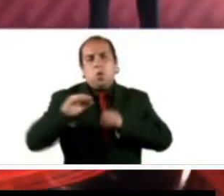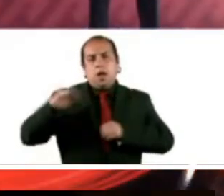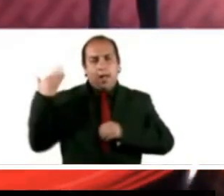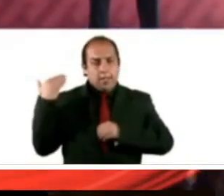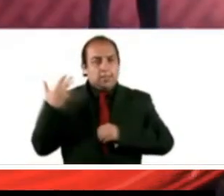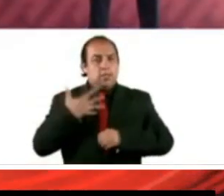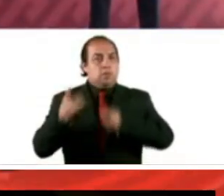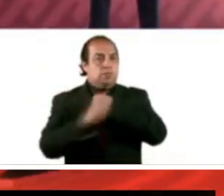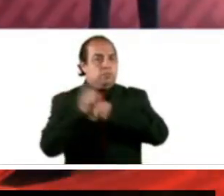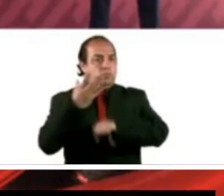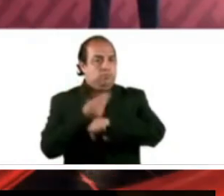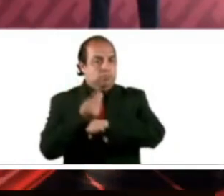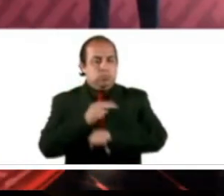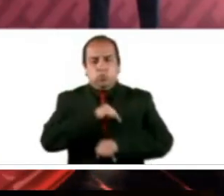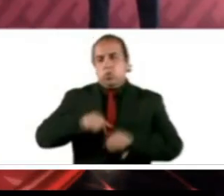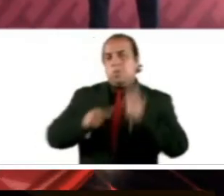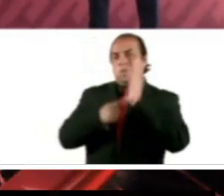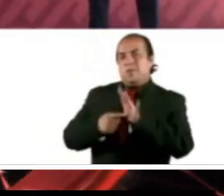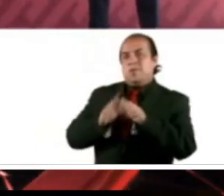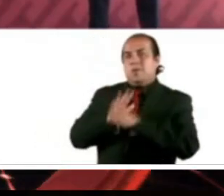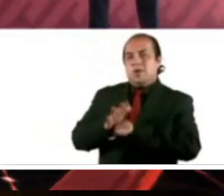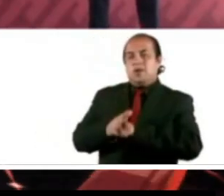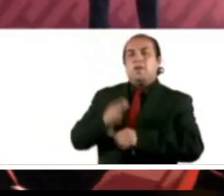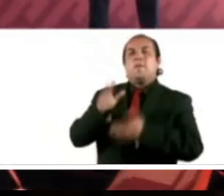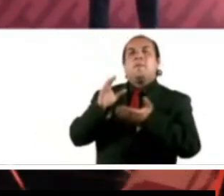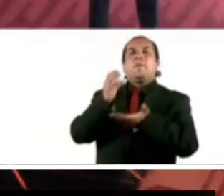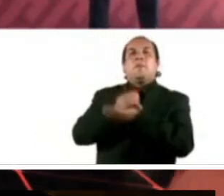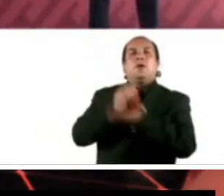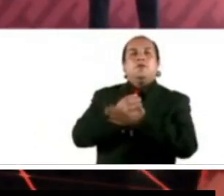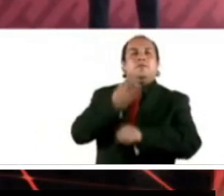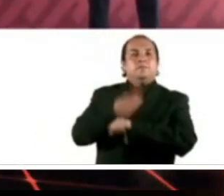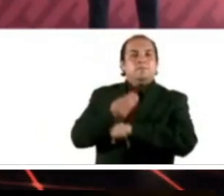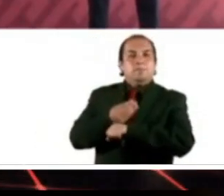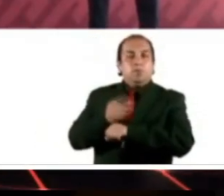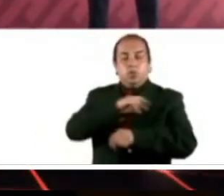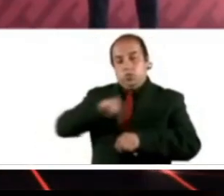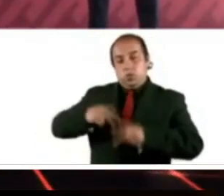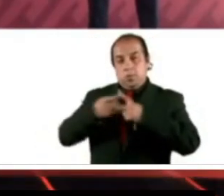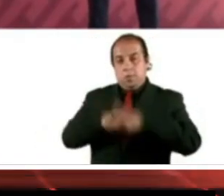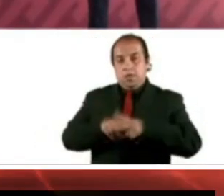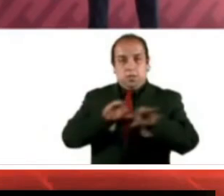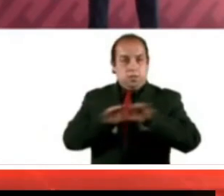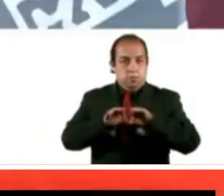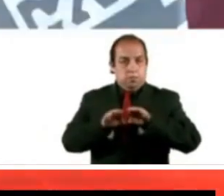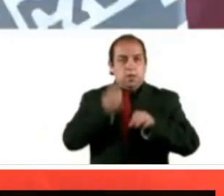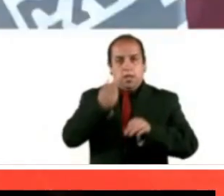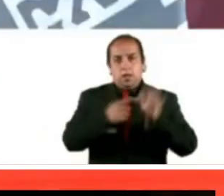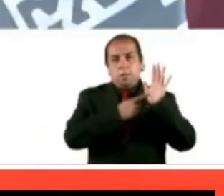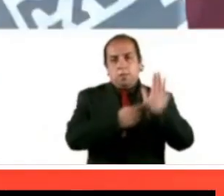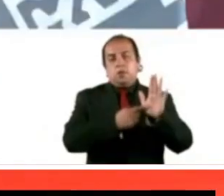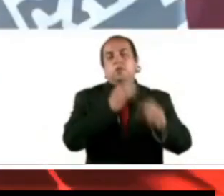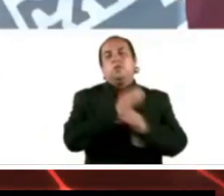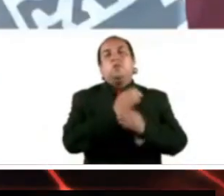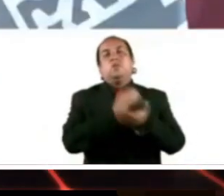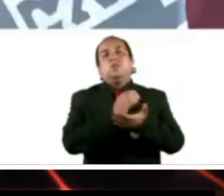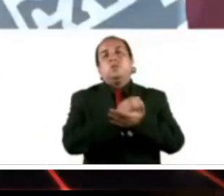las bitácoras de mantenimiento desde que entramos al gobierno de la ciudad. Esas son las bitácoras que podemos mostrar. No Doctora,